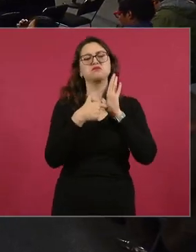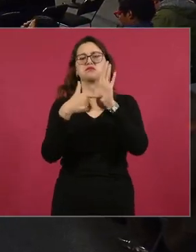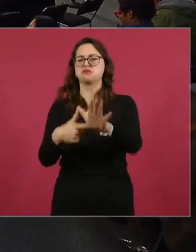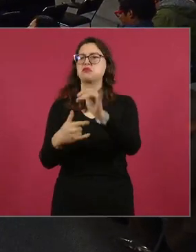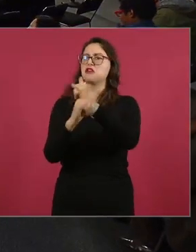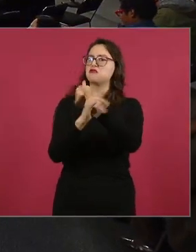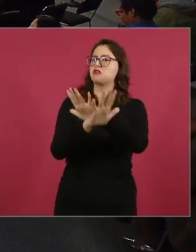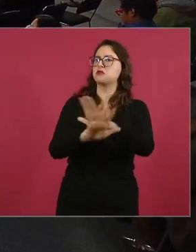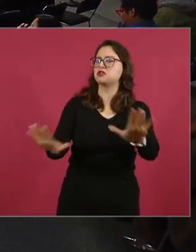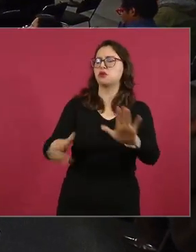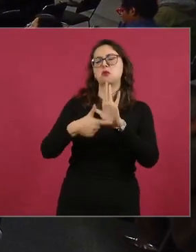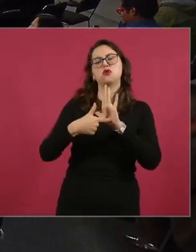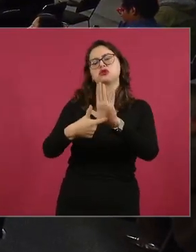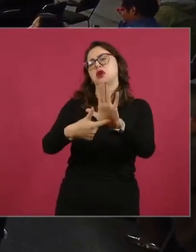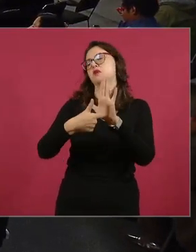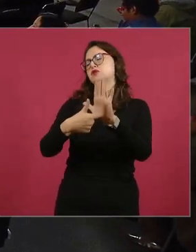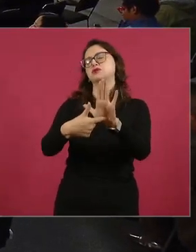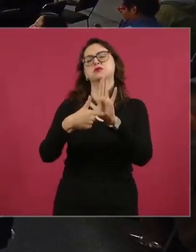estar informando.